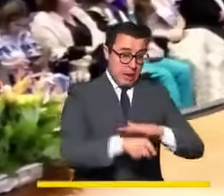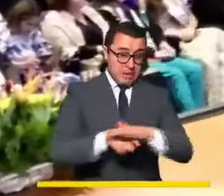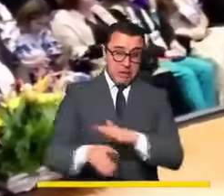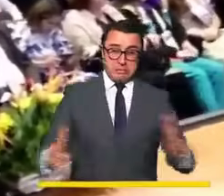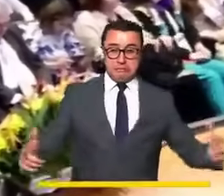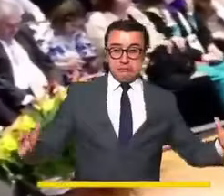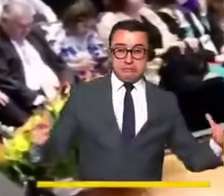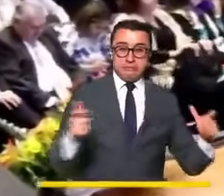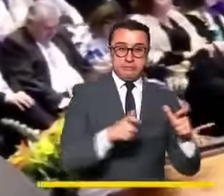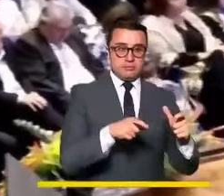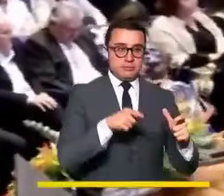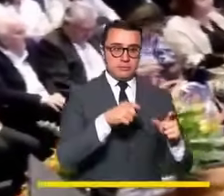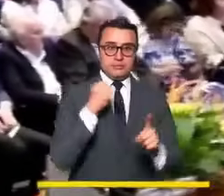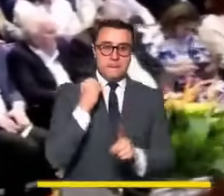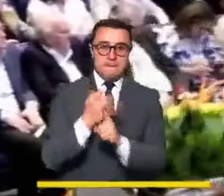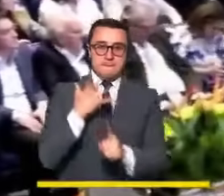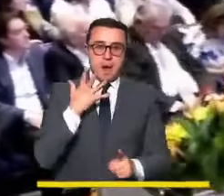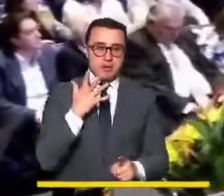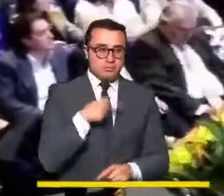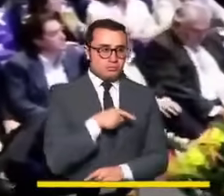que es lo que más impacta.